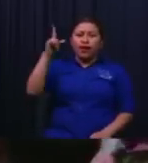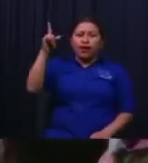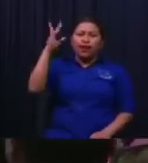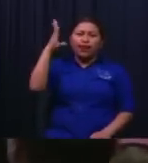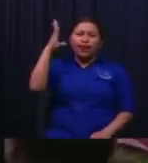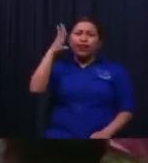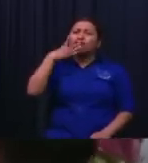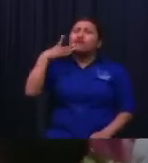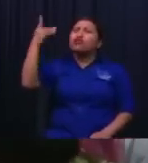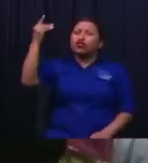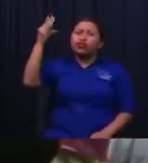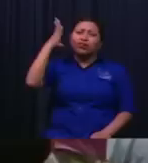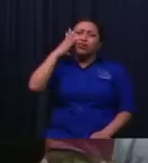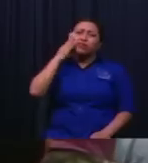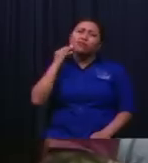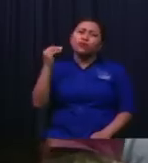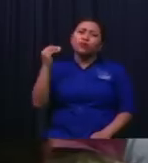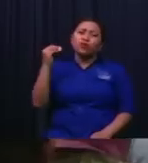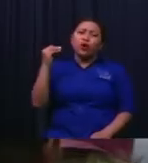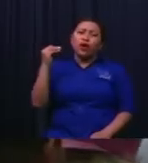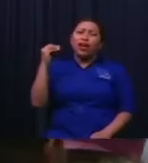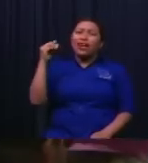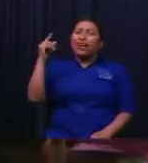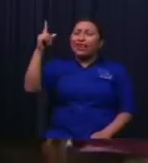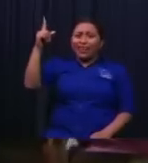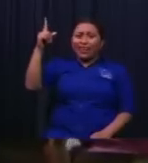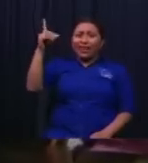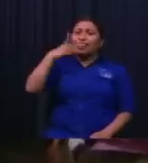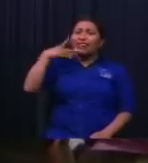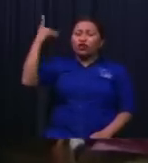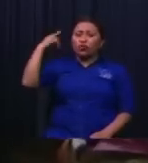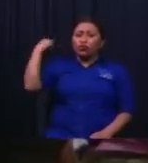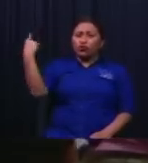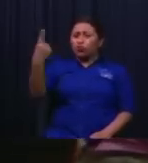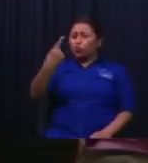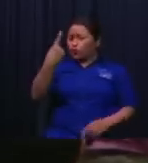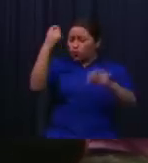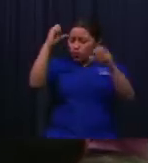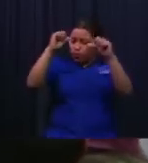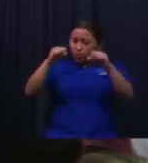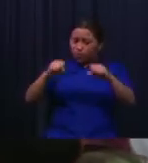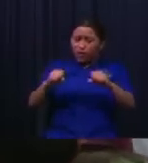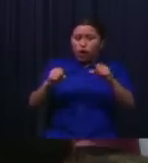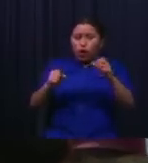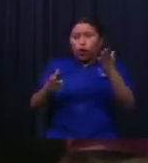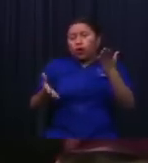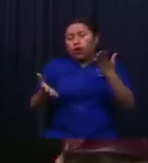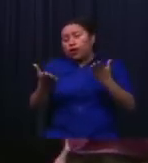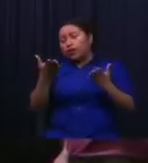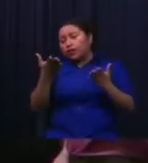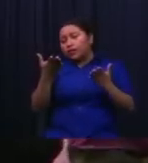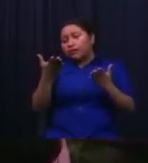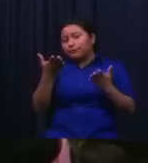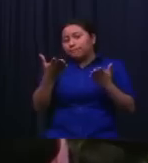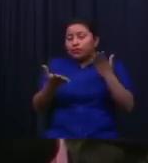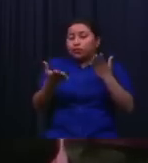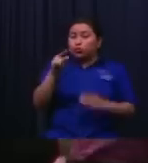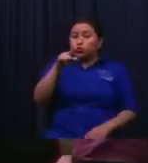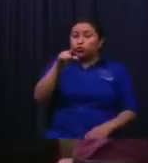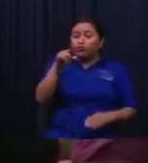Él es experto en lo imposible, hermano. Si tú pensabas que tu matrimonio tal vez ya no tenía